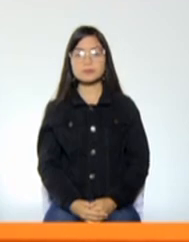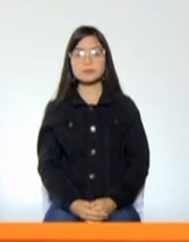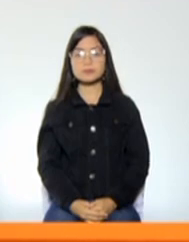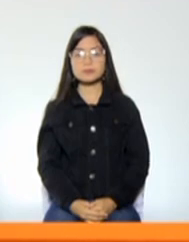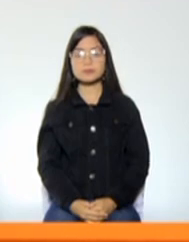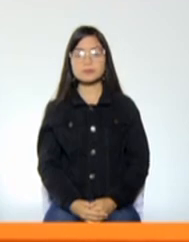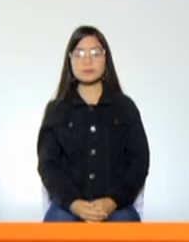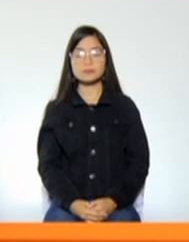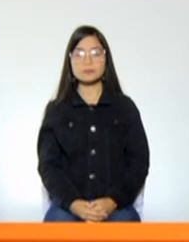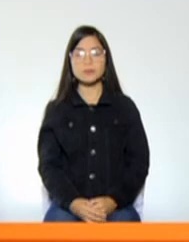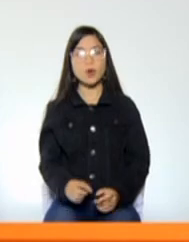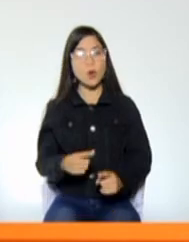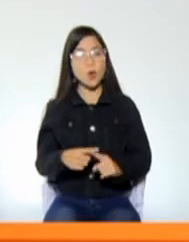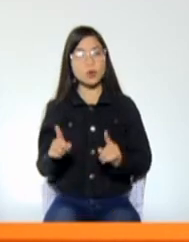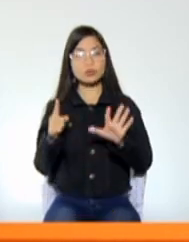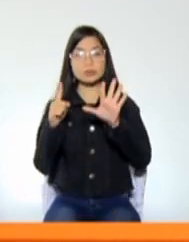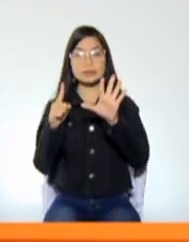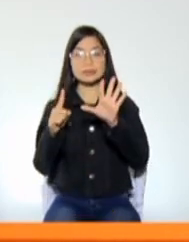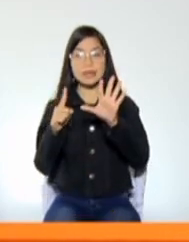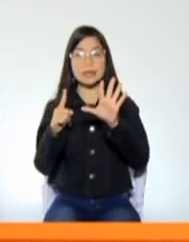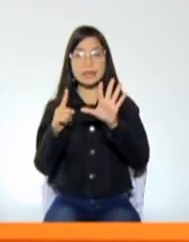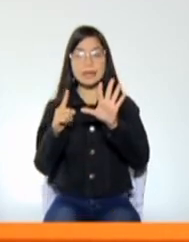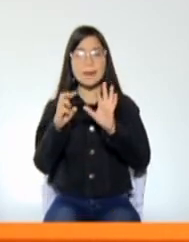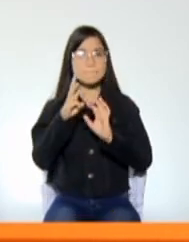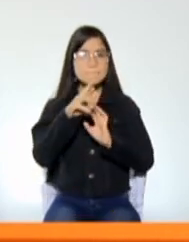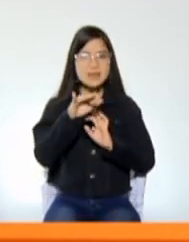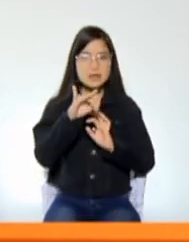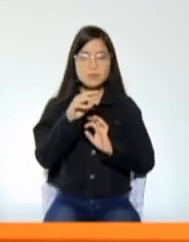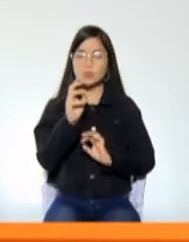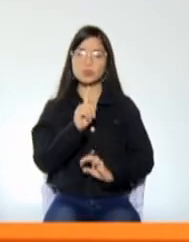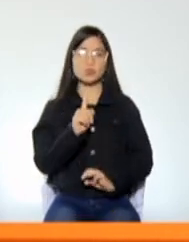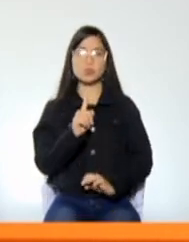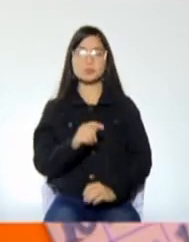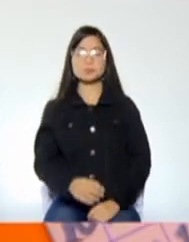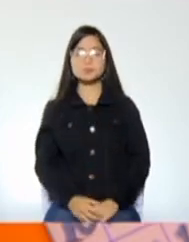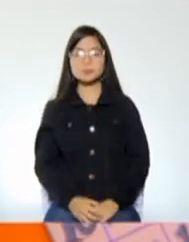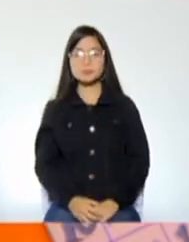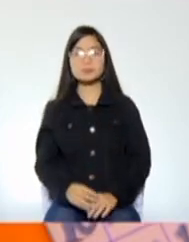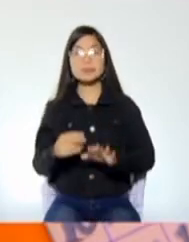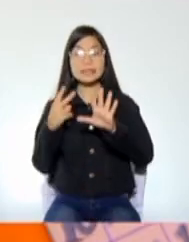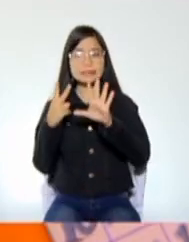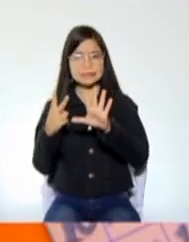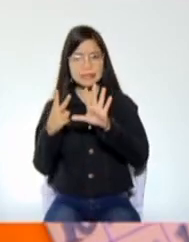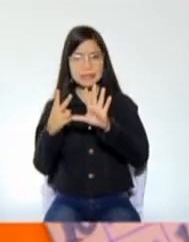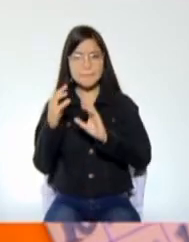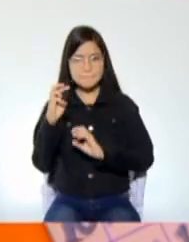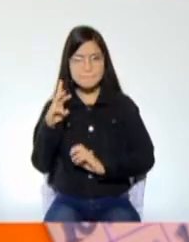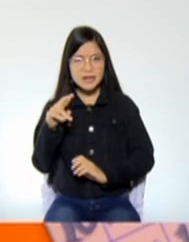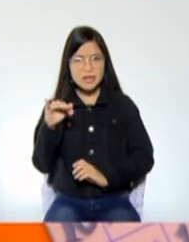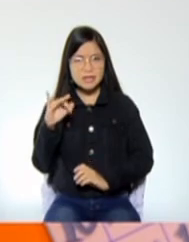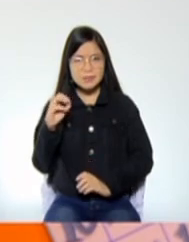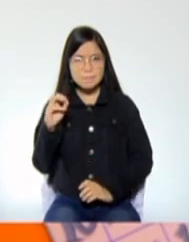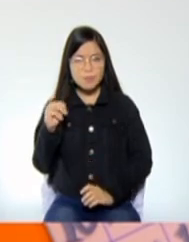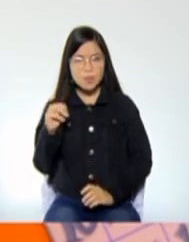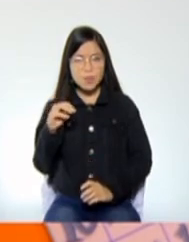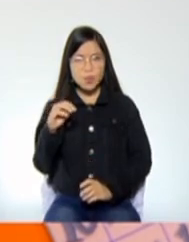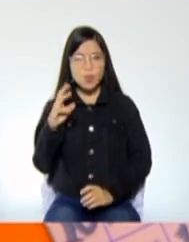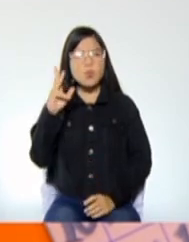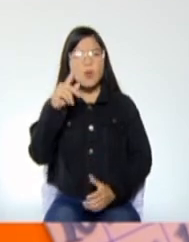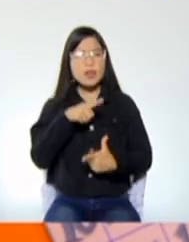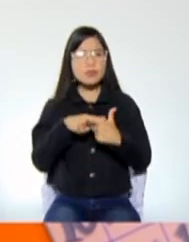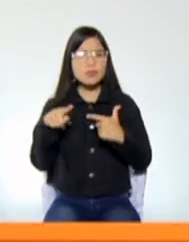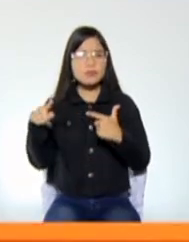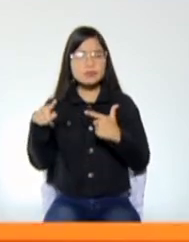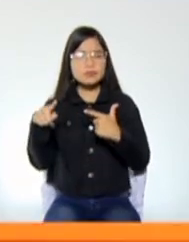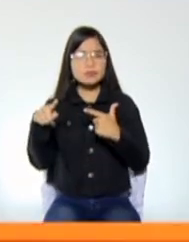tachado, porque no es un número primo. ¿Quién le sigue? El 7. ¿El 7 será un número primo? ¿Cuántos divisores tiene el